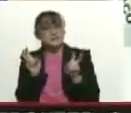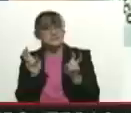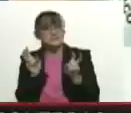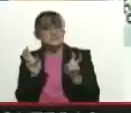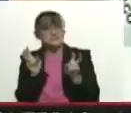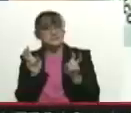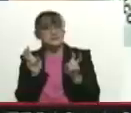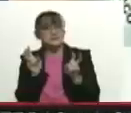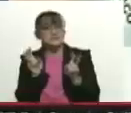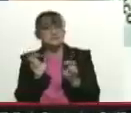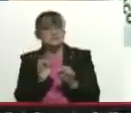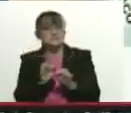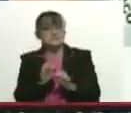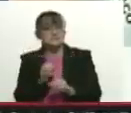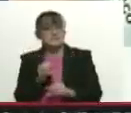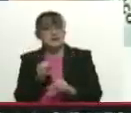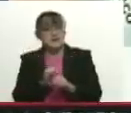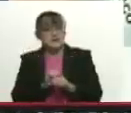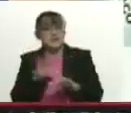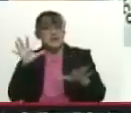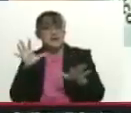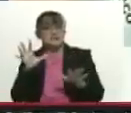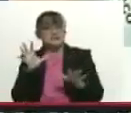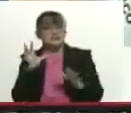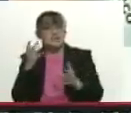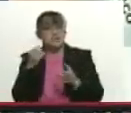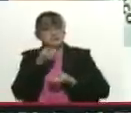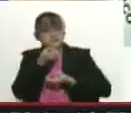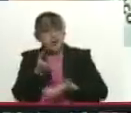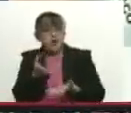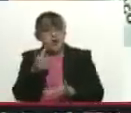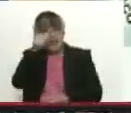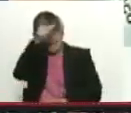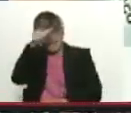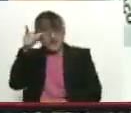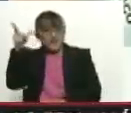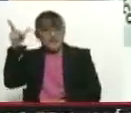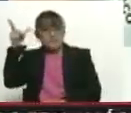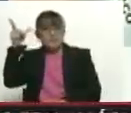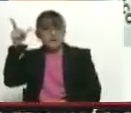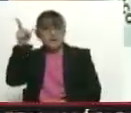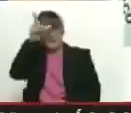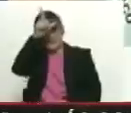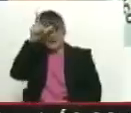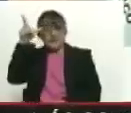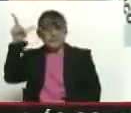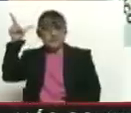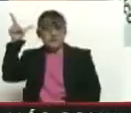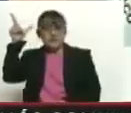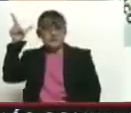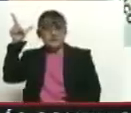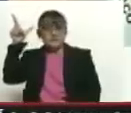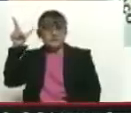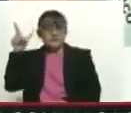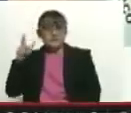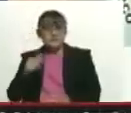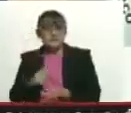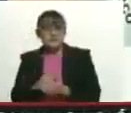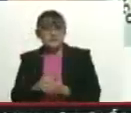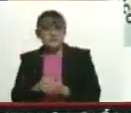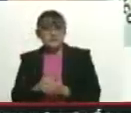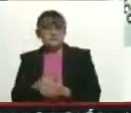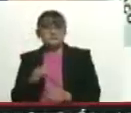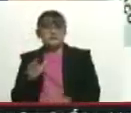totalmente delictivas declaraciones de Antonio Ledezma, hechas de manera pública, que luego quiso, como buen